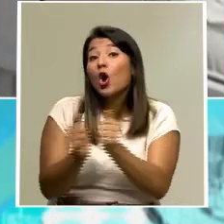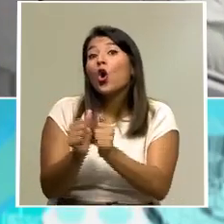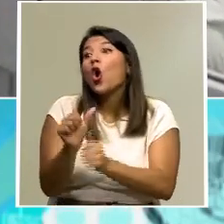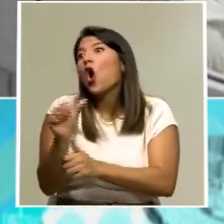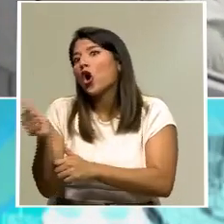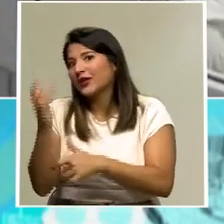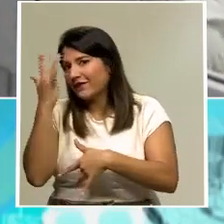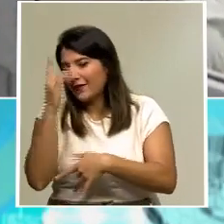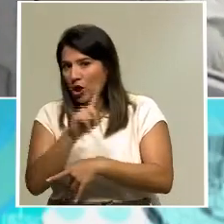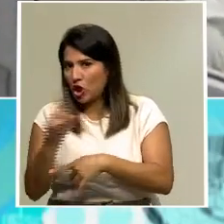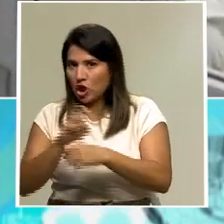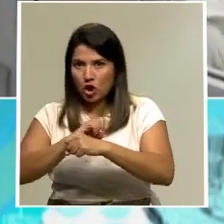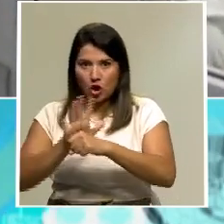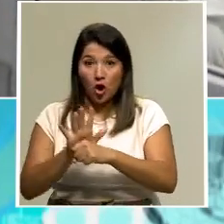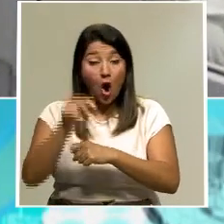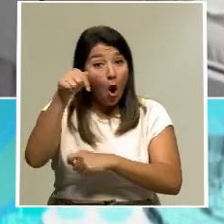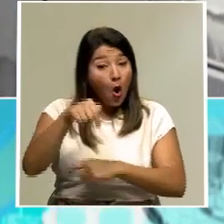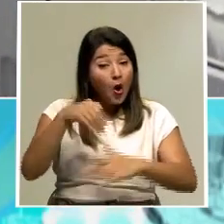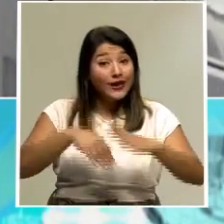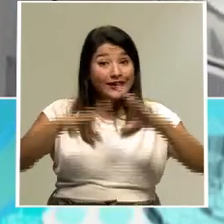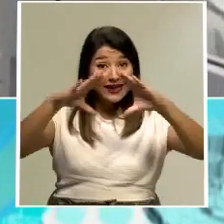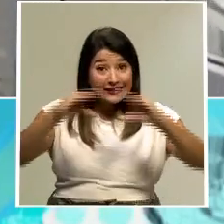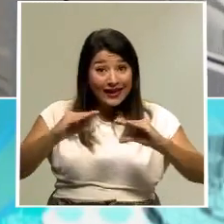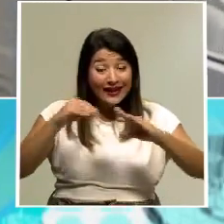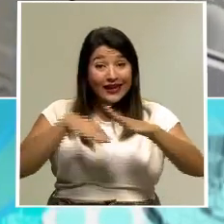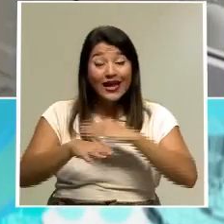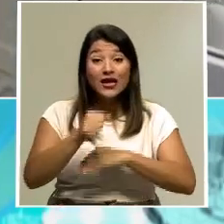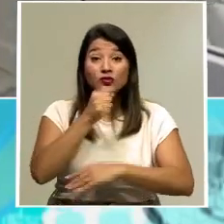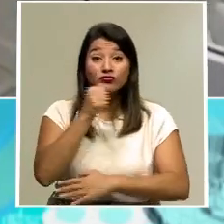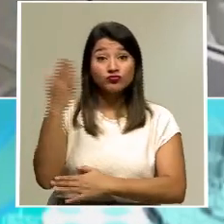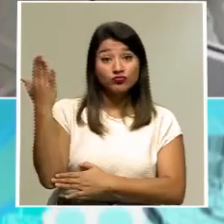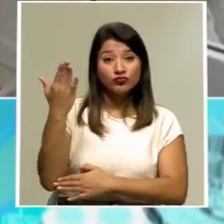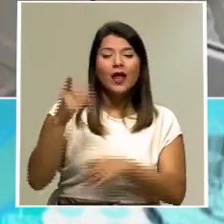tarde, en conferencia de prensa, también el